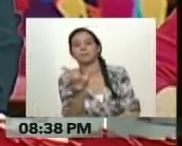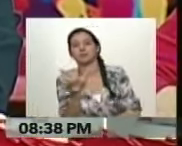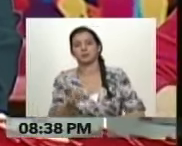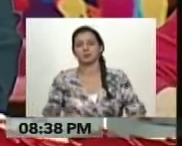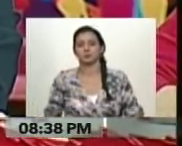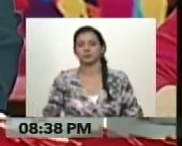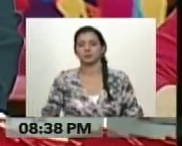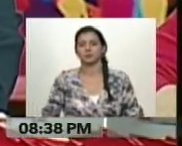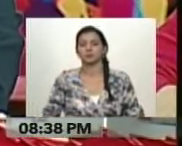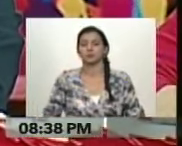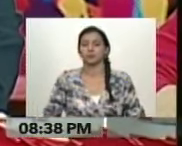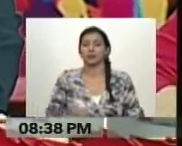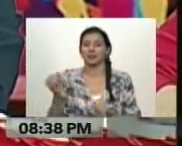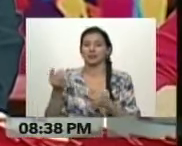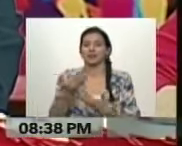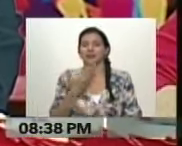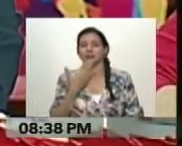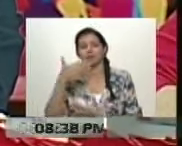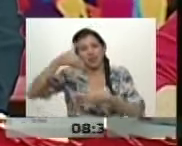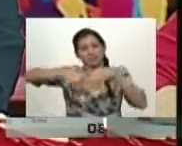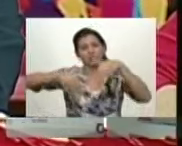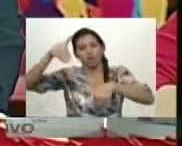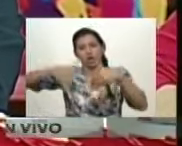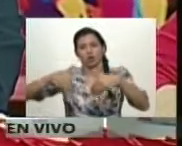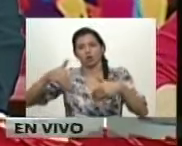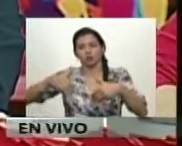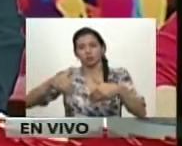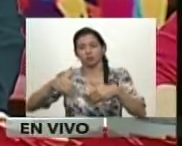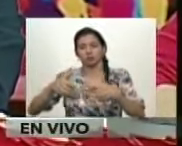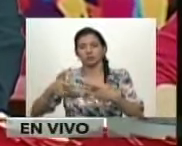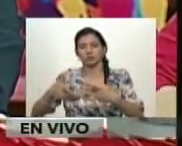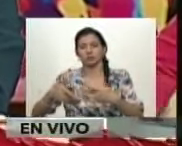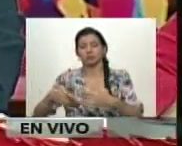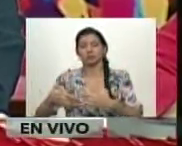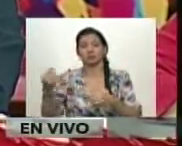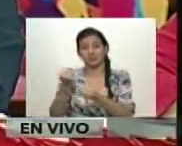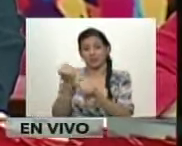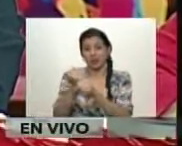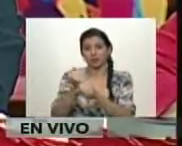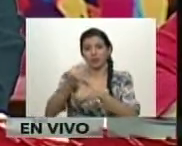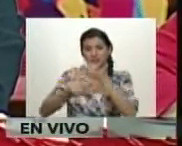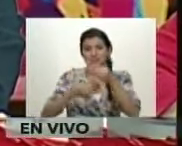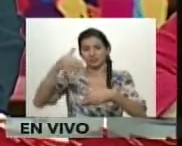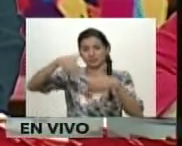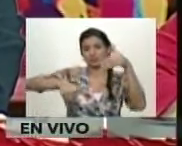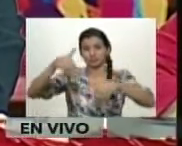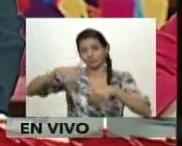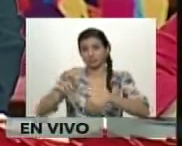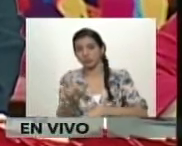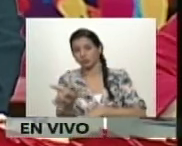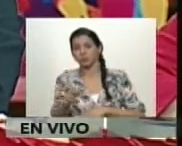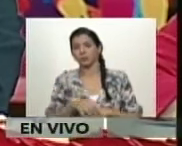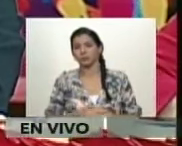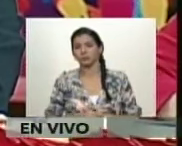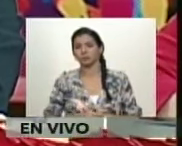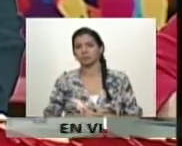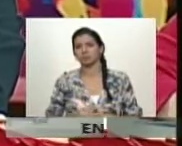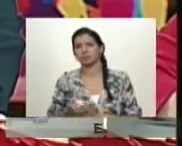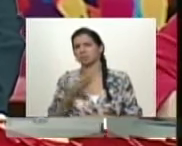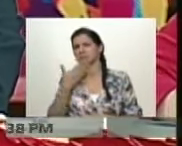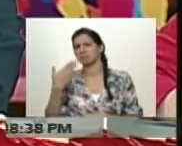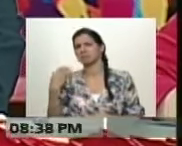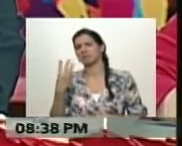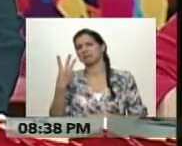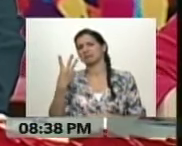El desempeño electoral del Partido Socialista Unido de Venezuela en las últimas tres